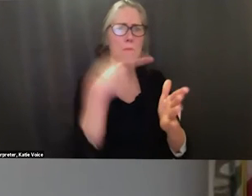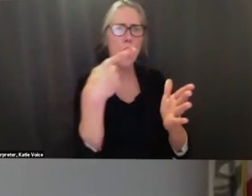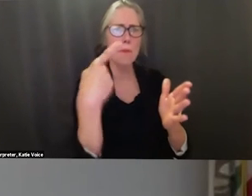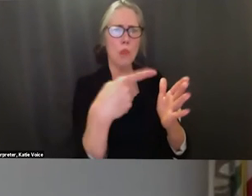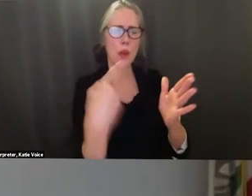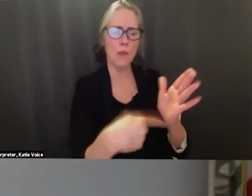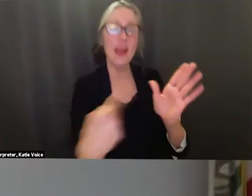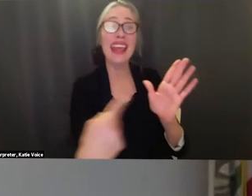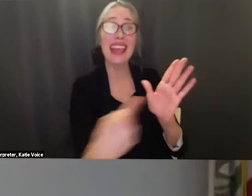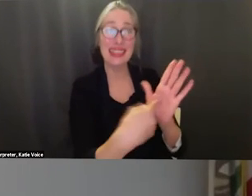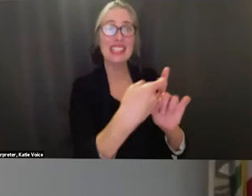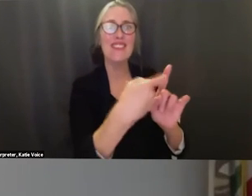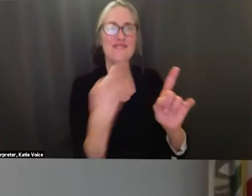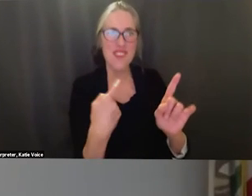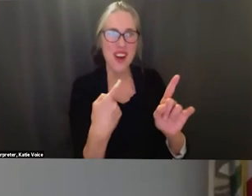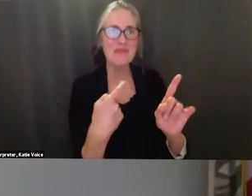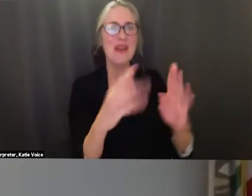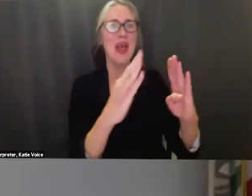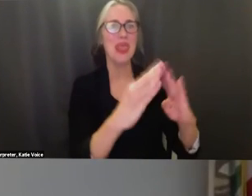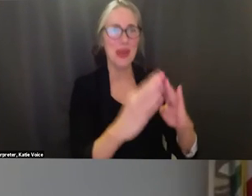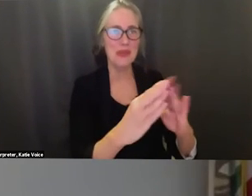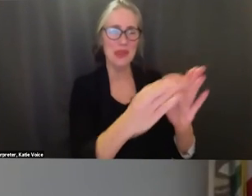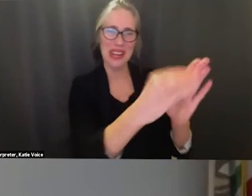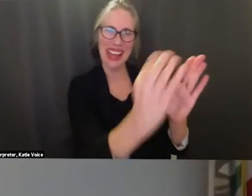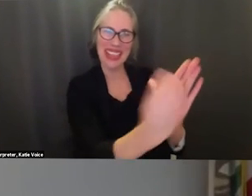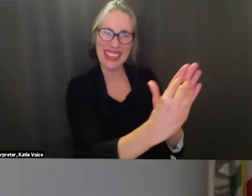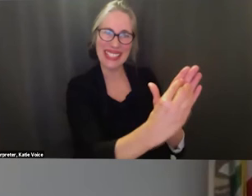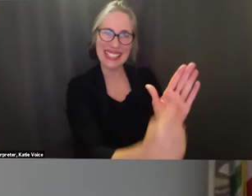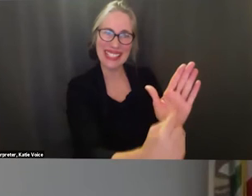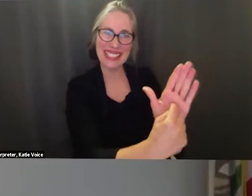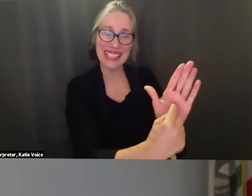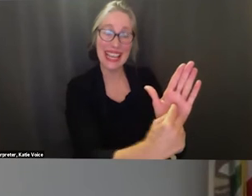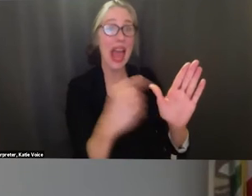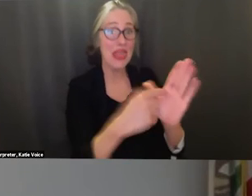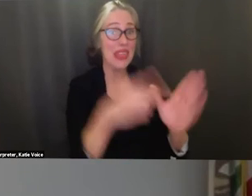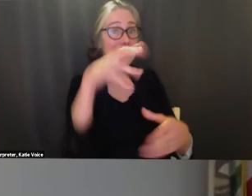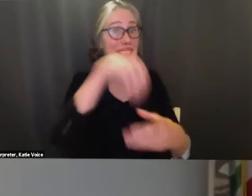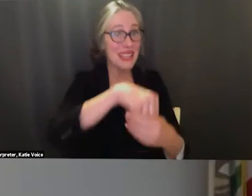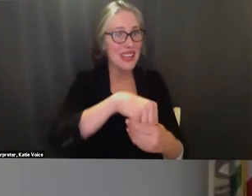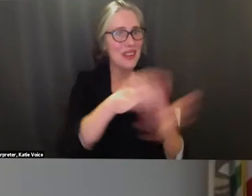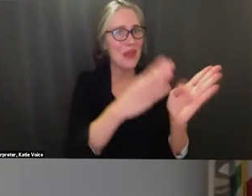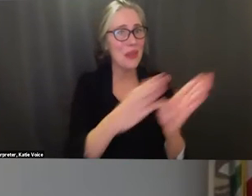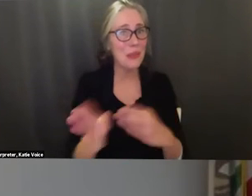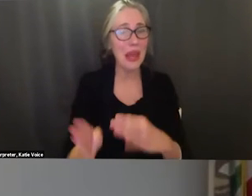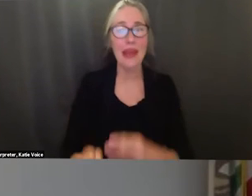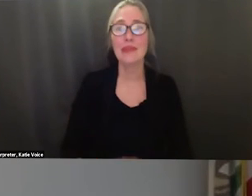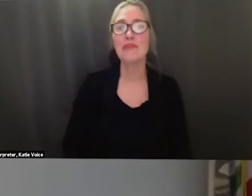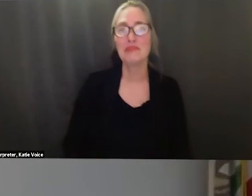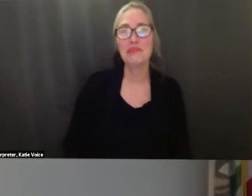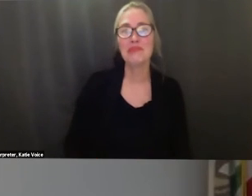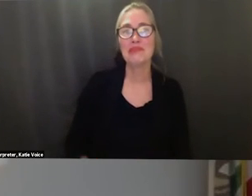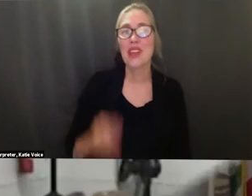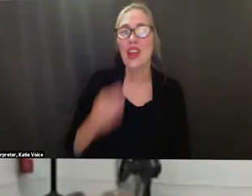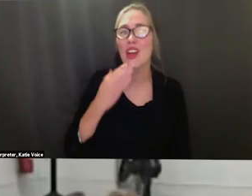que esto vino realmente de la comunidad y que se vea reflejado en el plan. Eso me parece que es una buena idea.